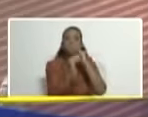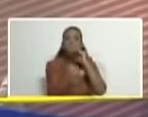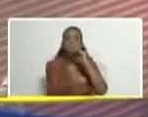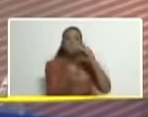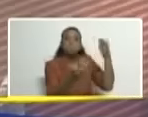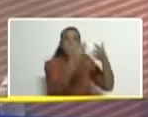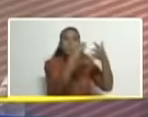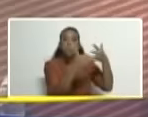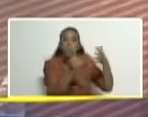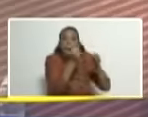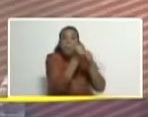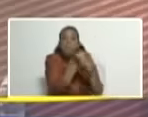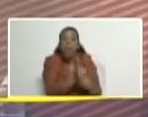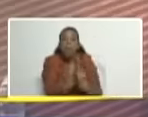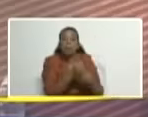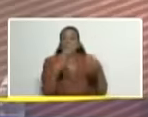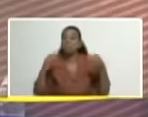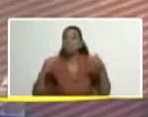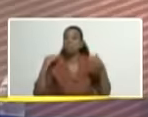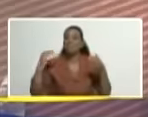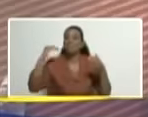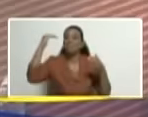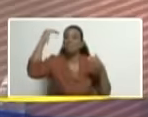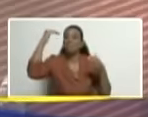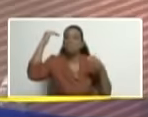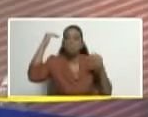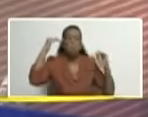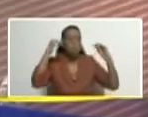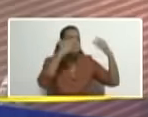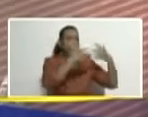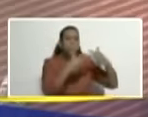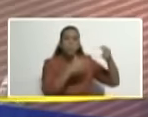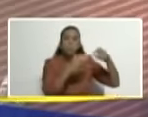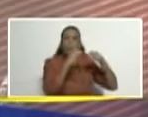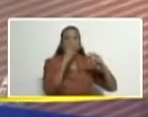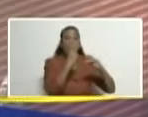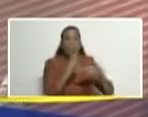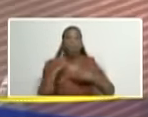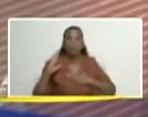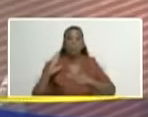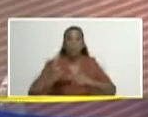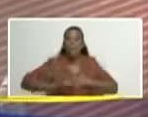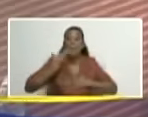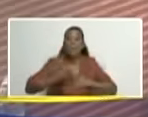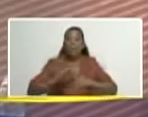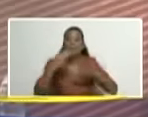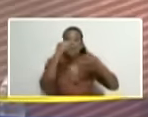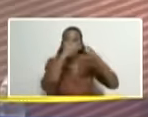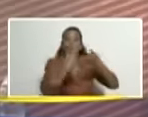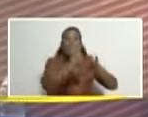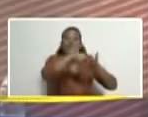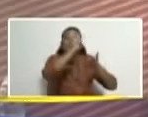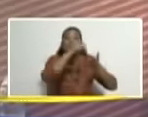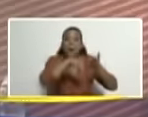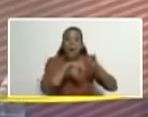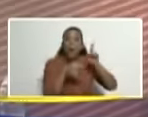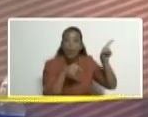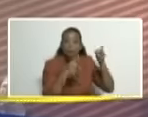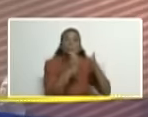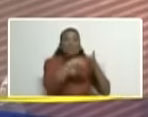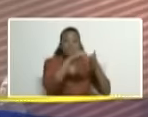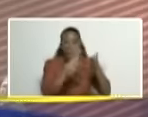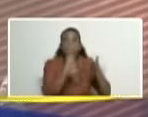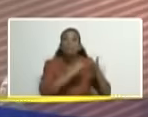los compromisos. Sobre todo con el compromiso más importante firmado, que